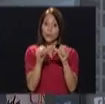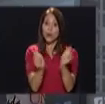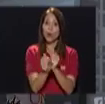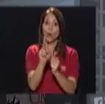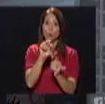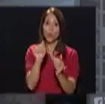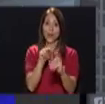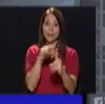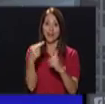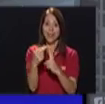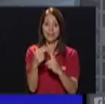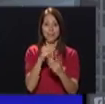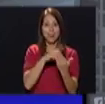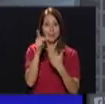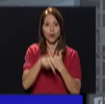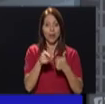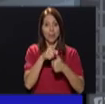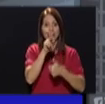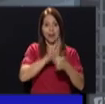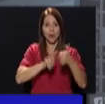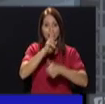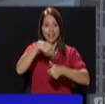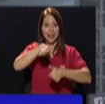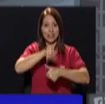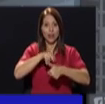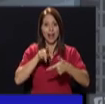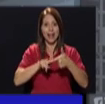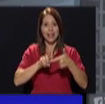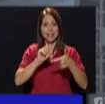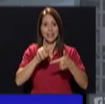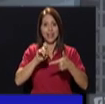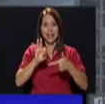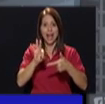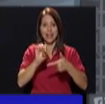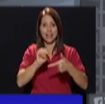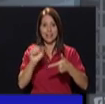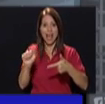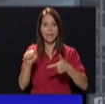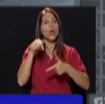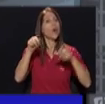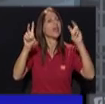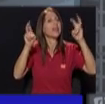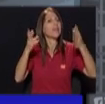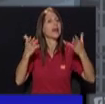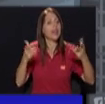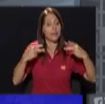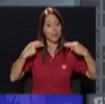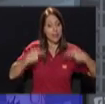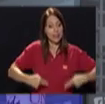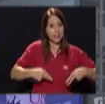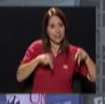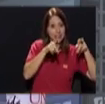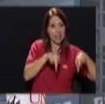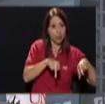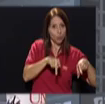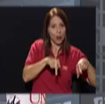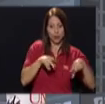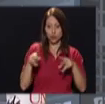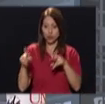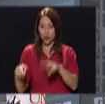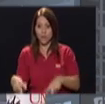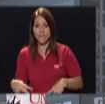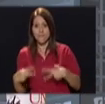Regresa usted a Una Mirada, el programa de la Universidad Nacional y del CINAR S.A., hoy con el tema de la interacción entre seres humanos y